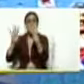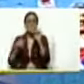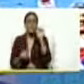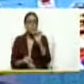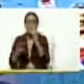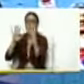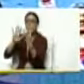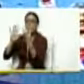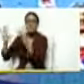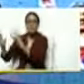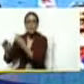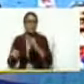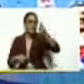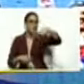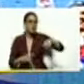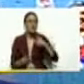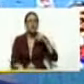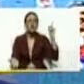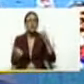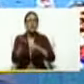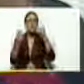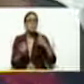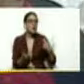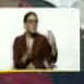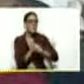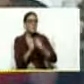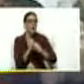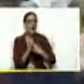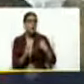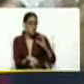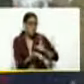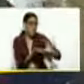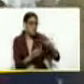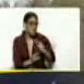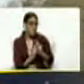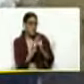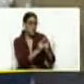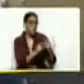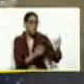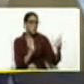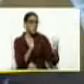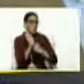99.99%. No hay mora. Son buena paga. El que trabaja es buena paga.